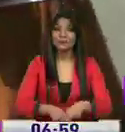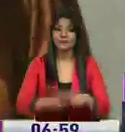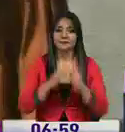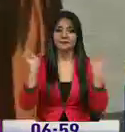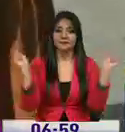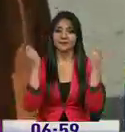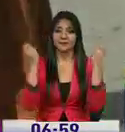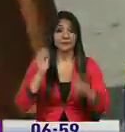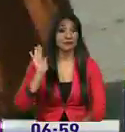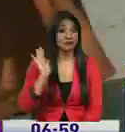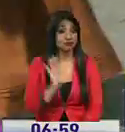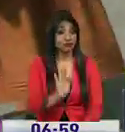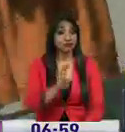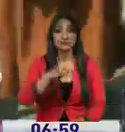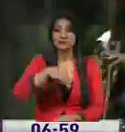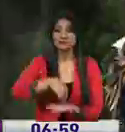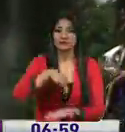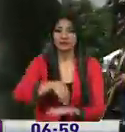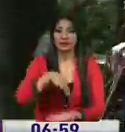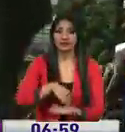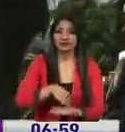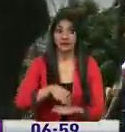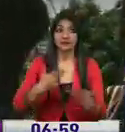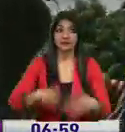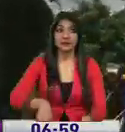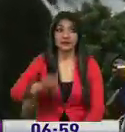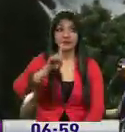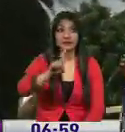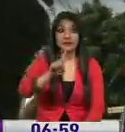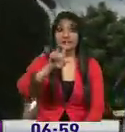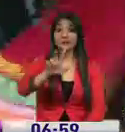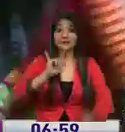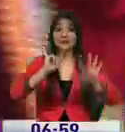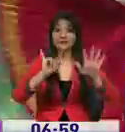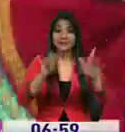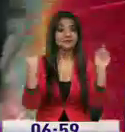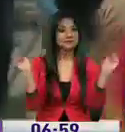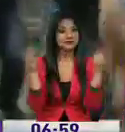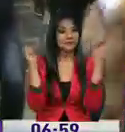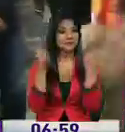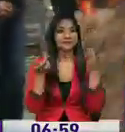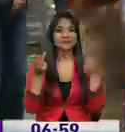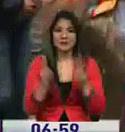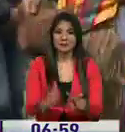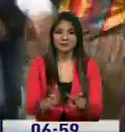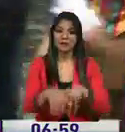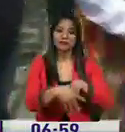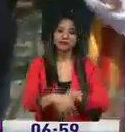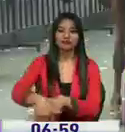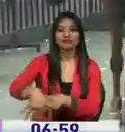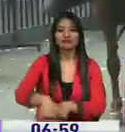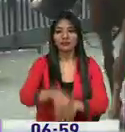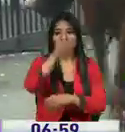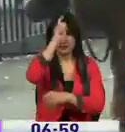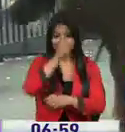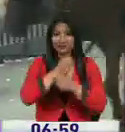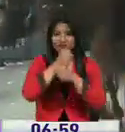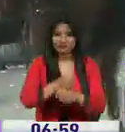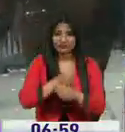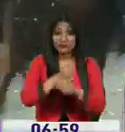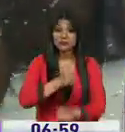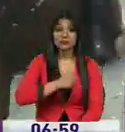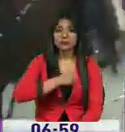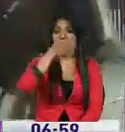de cantonización de Mejía, que en su edición 136 celebró también la inclusión del desfile del Chagra como patrimonio